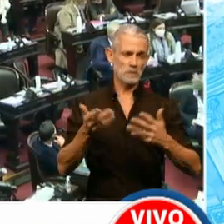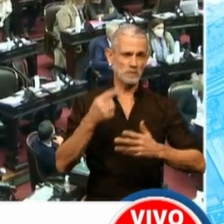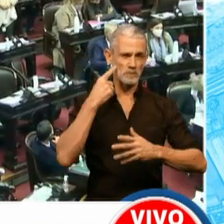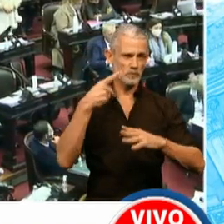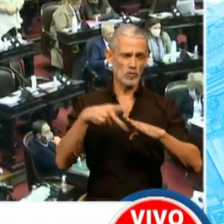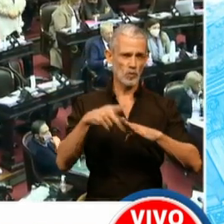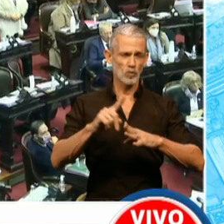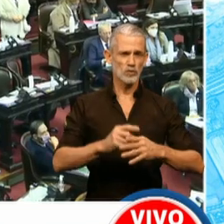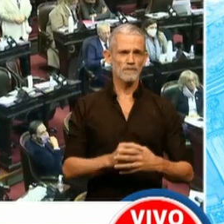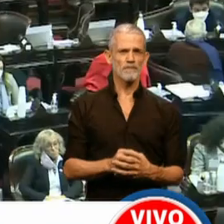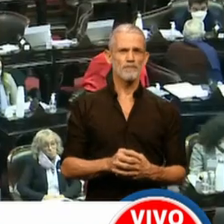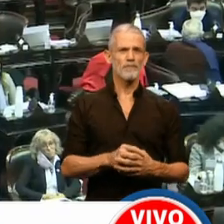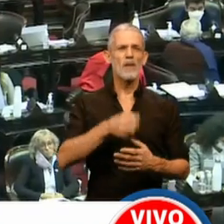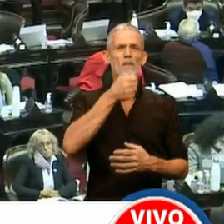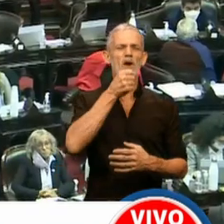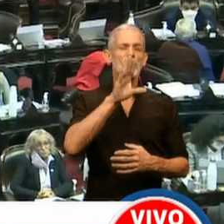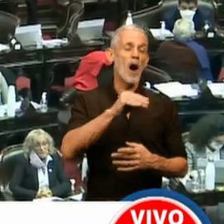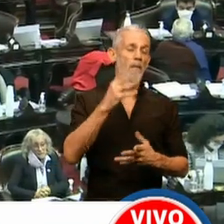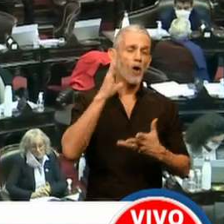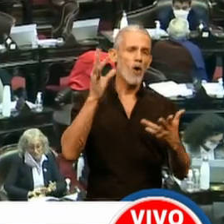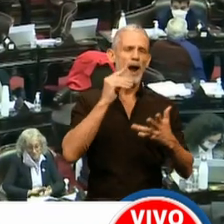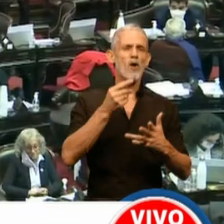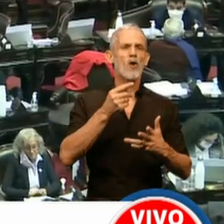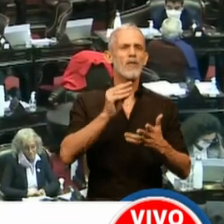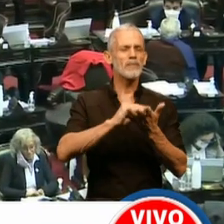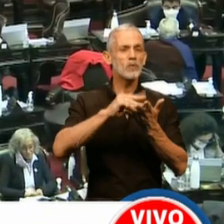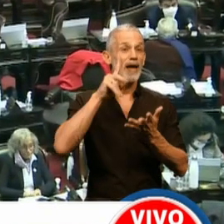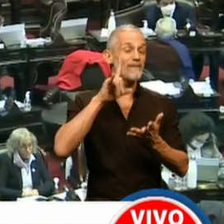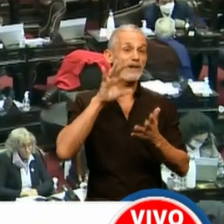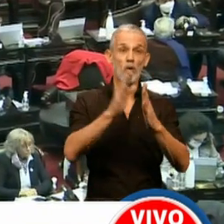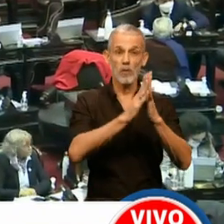no se le esté escuchando diputada vivo